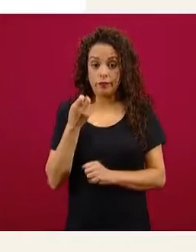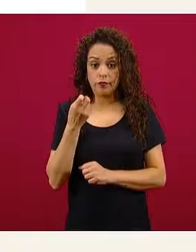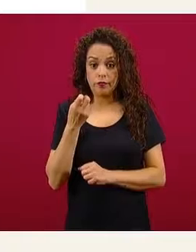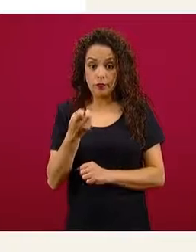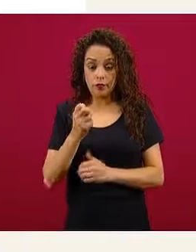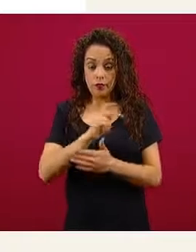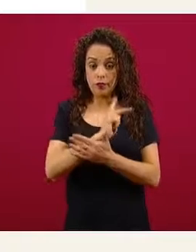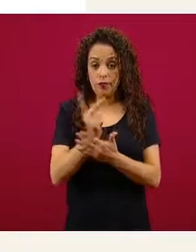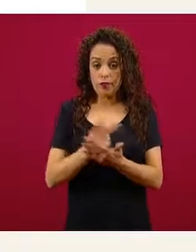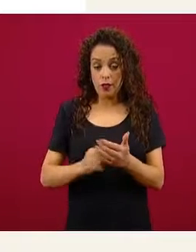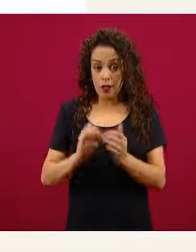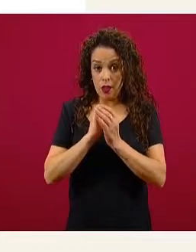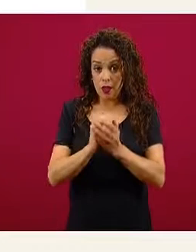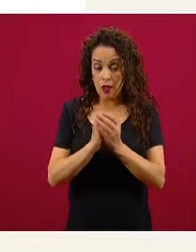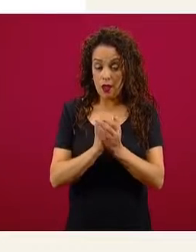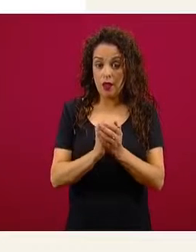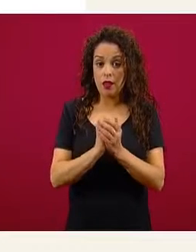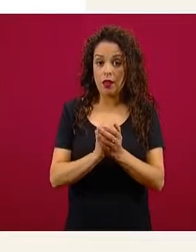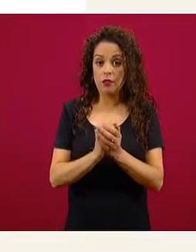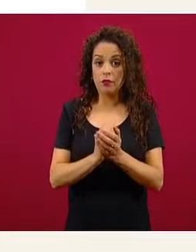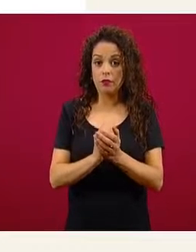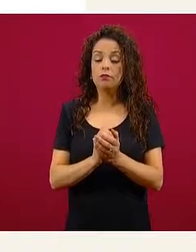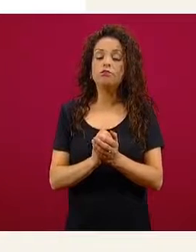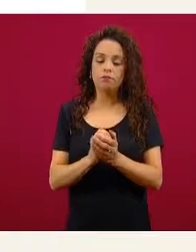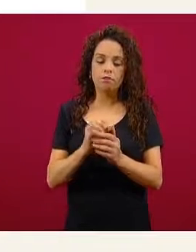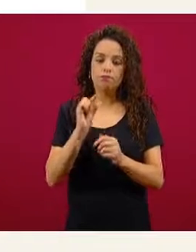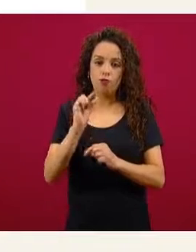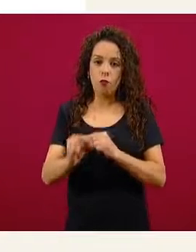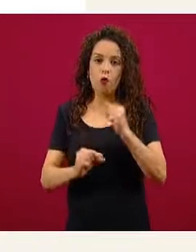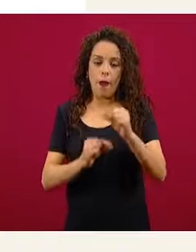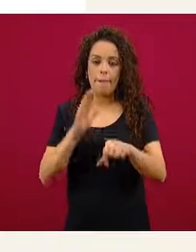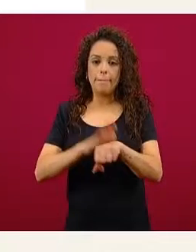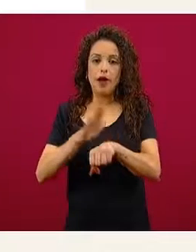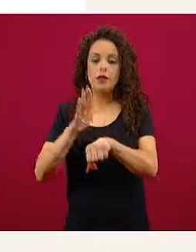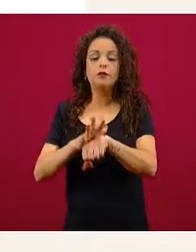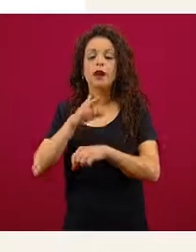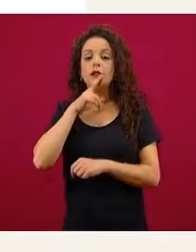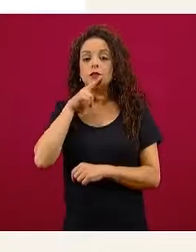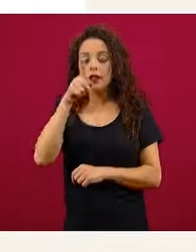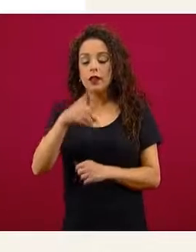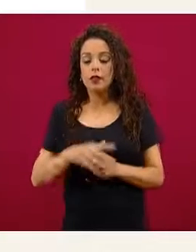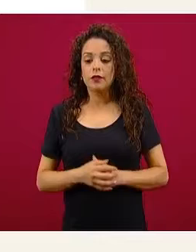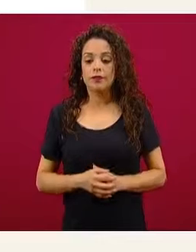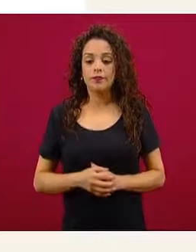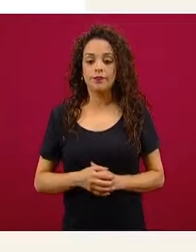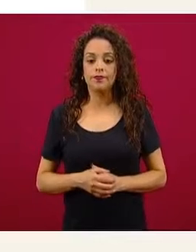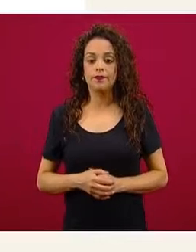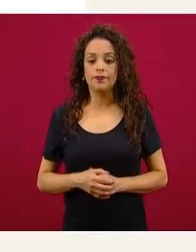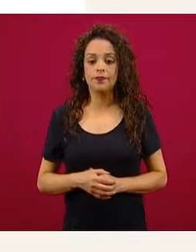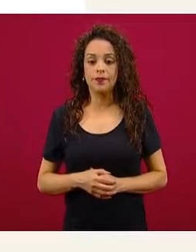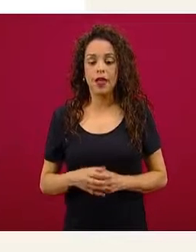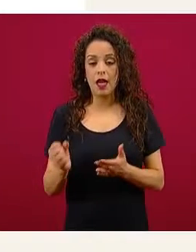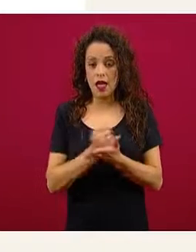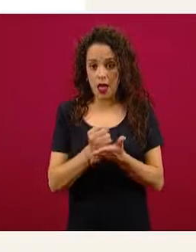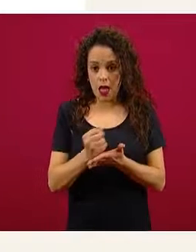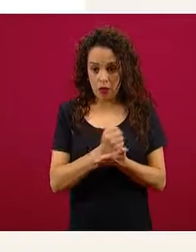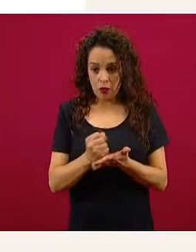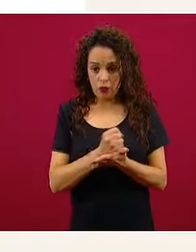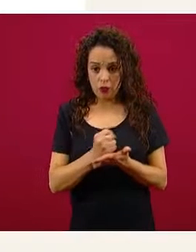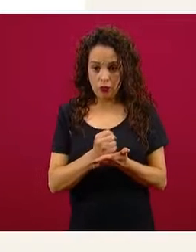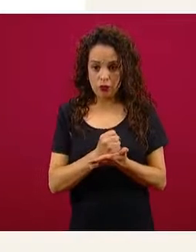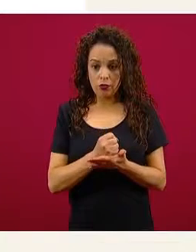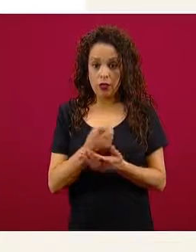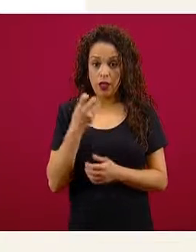el programa de tandas, han mejorado. Las cuentas de captación, los créditos, que son los